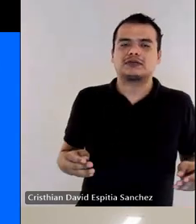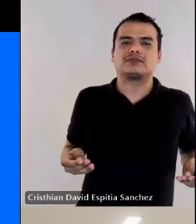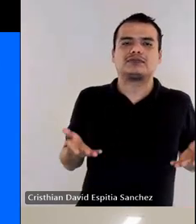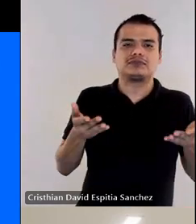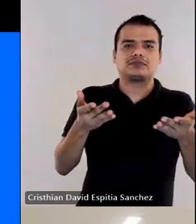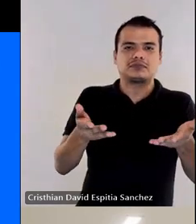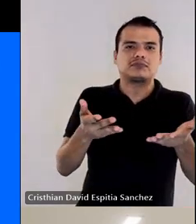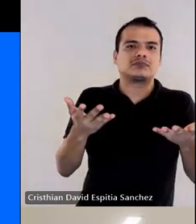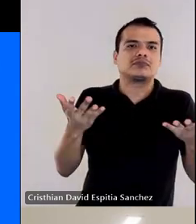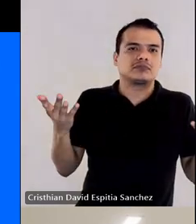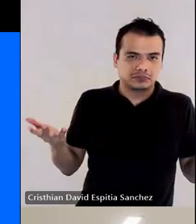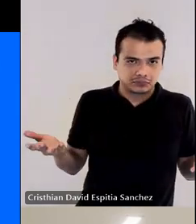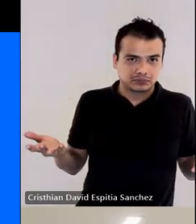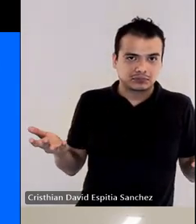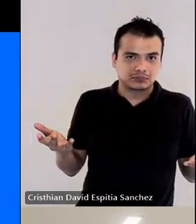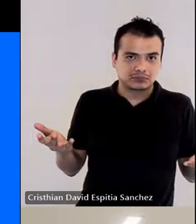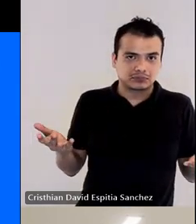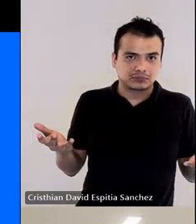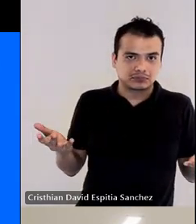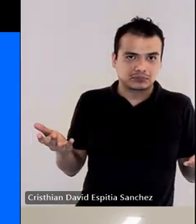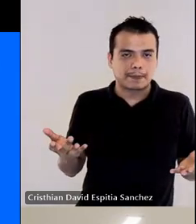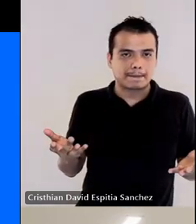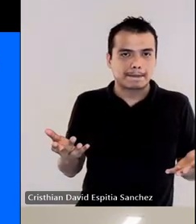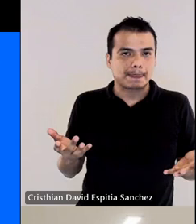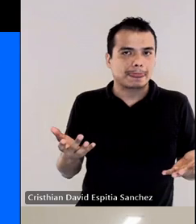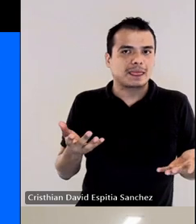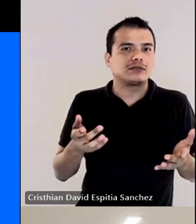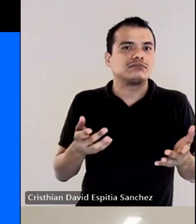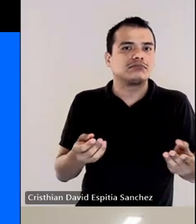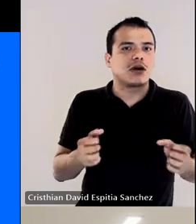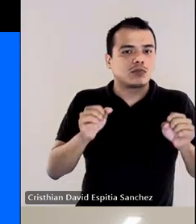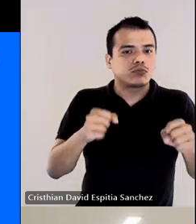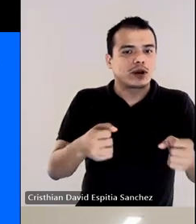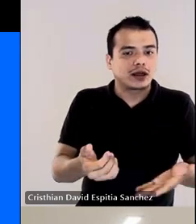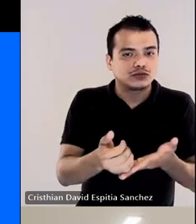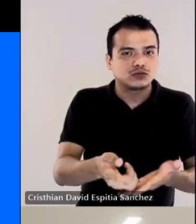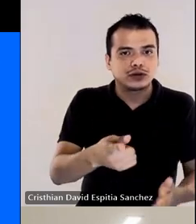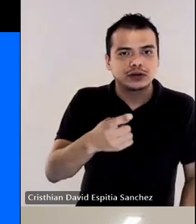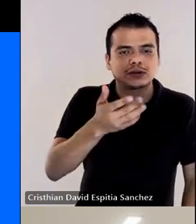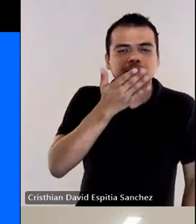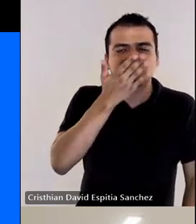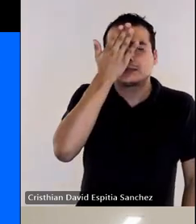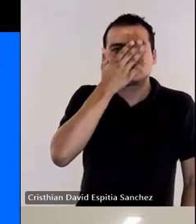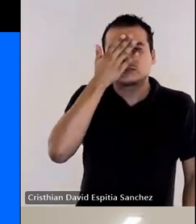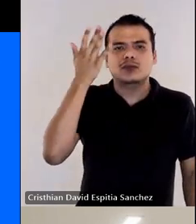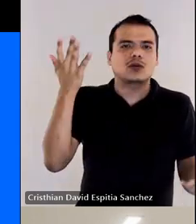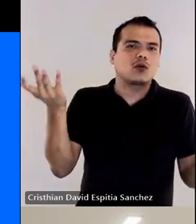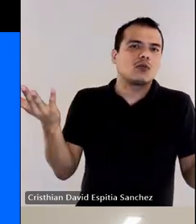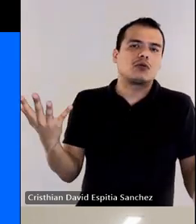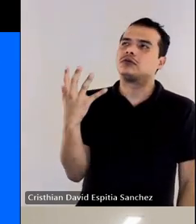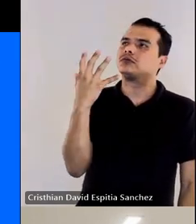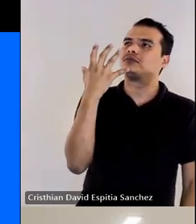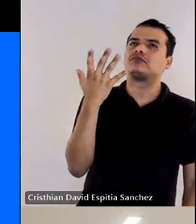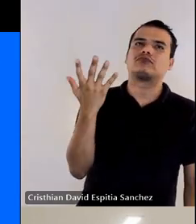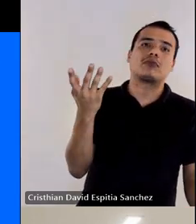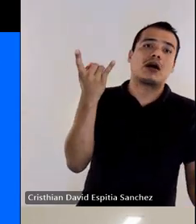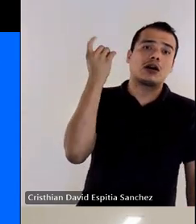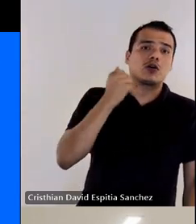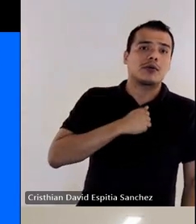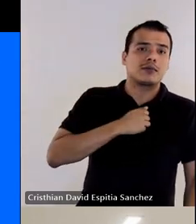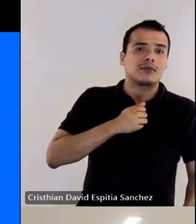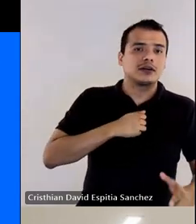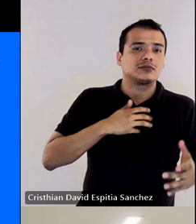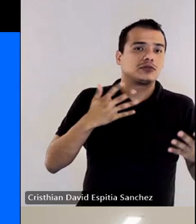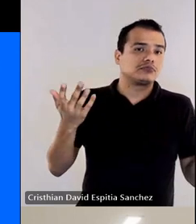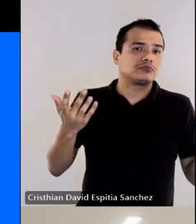boca, ojalá con un protector para que sea control de bioseguridad, pues esto también tenemos que hacer una elevación